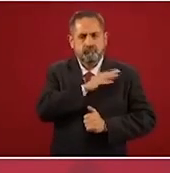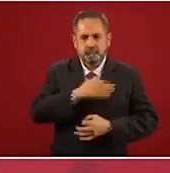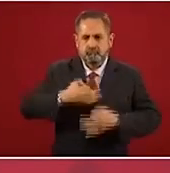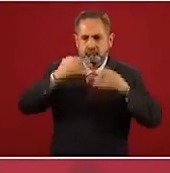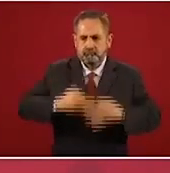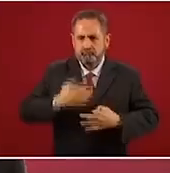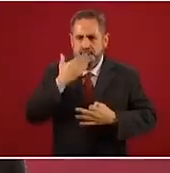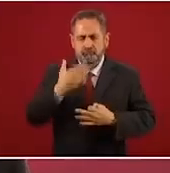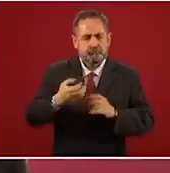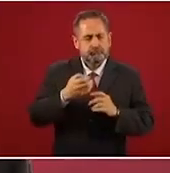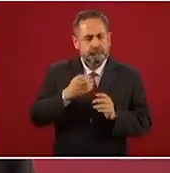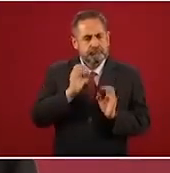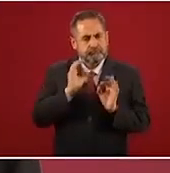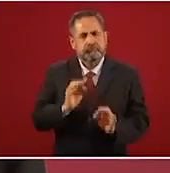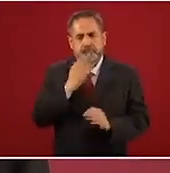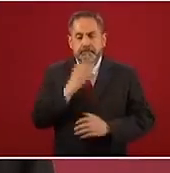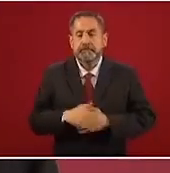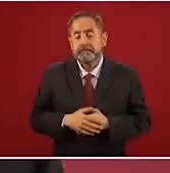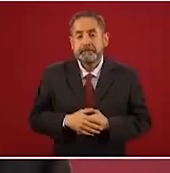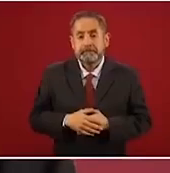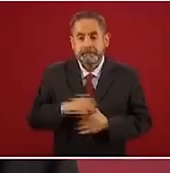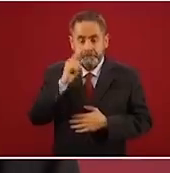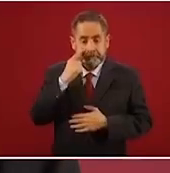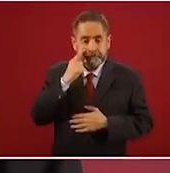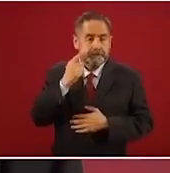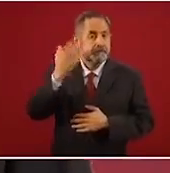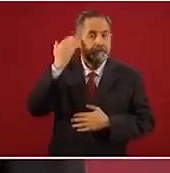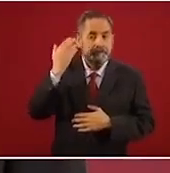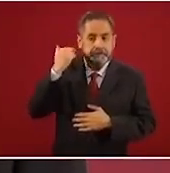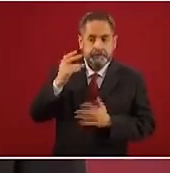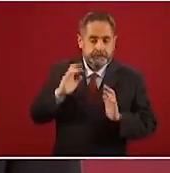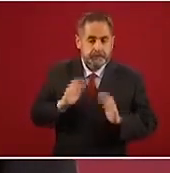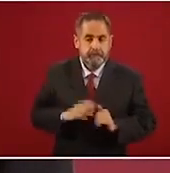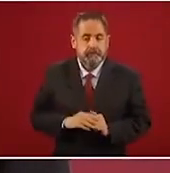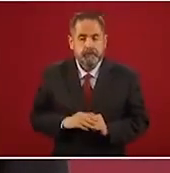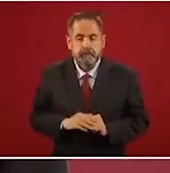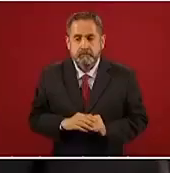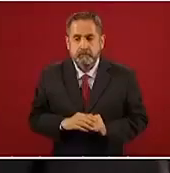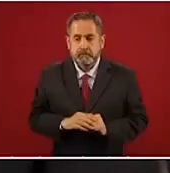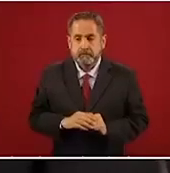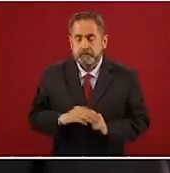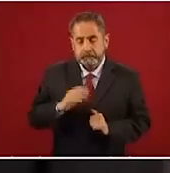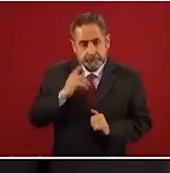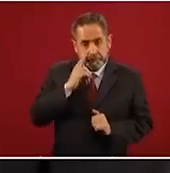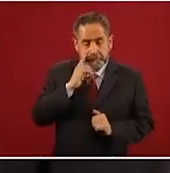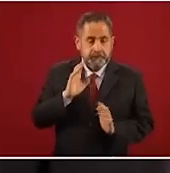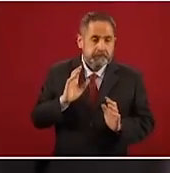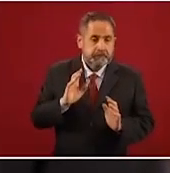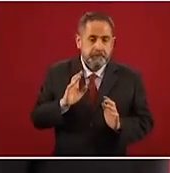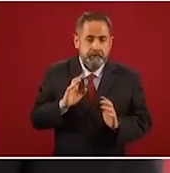los medicamentos. Lo que sucedía es que aún tratándose